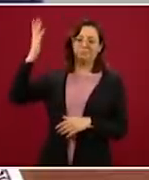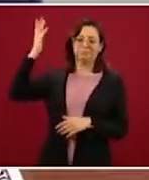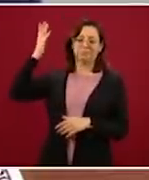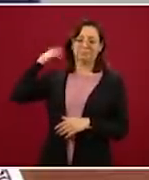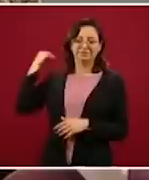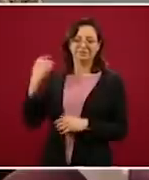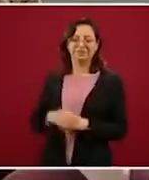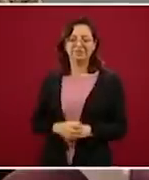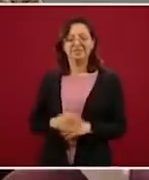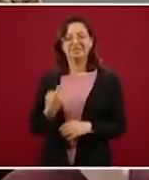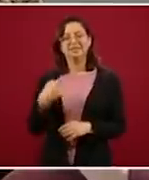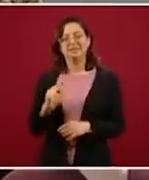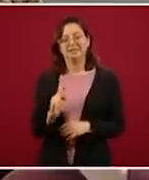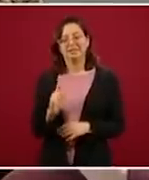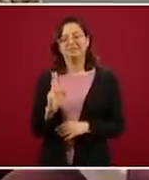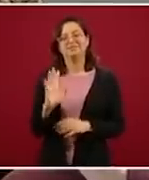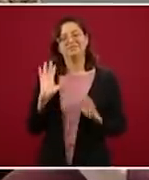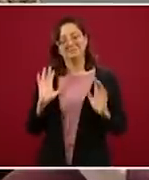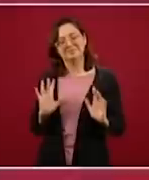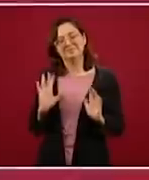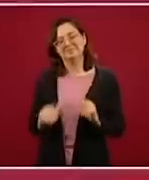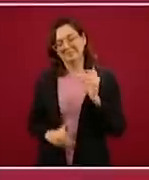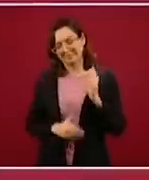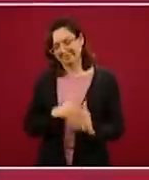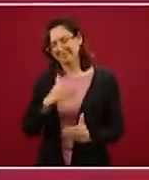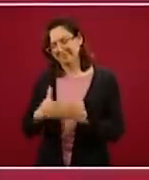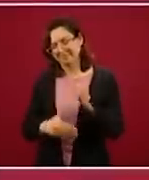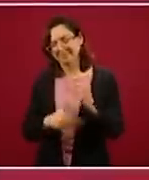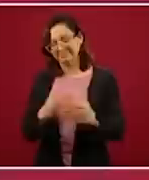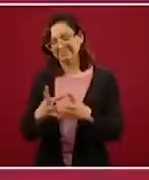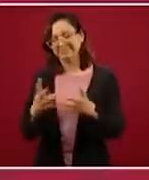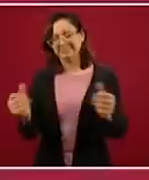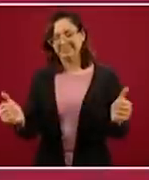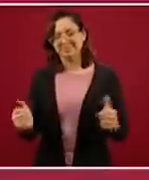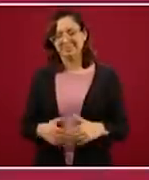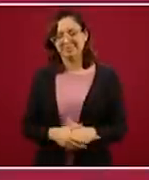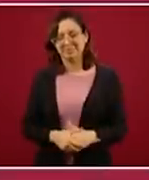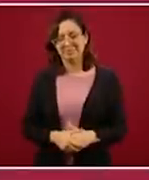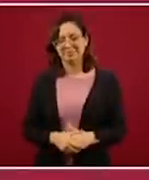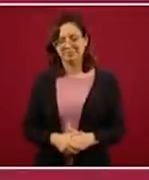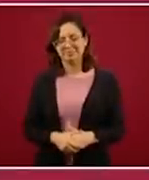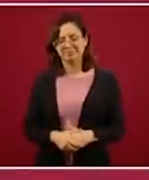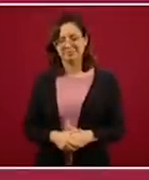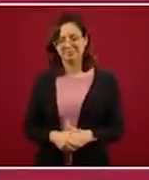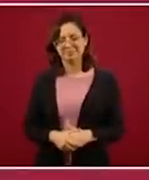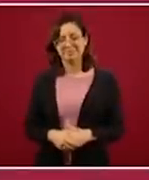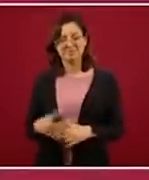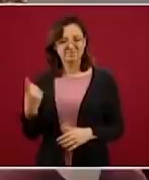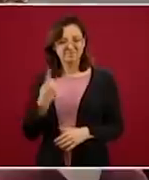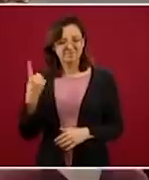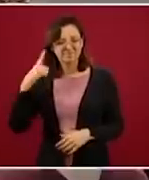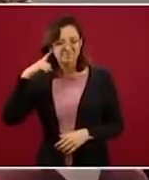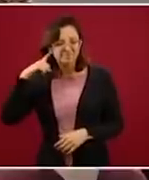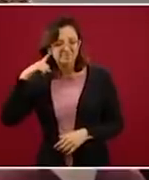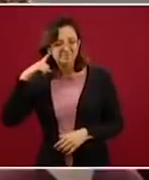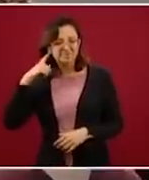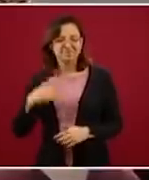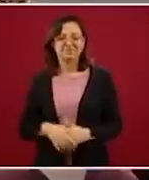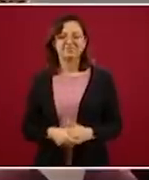de todas maneras vamos a aclarar este asunto. ¿Eh?